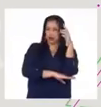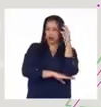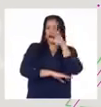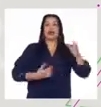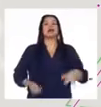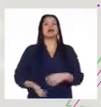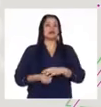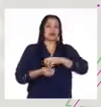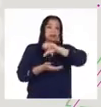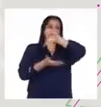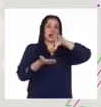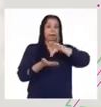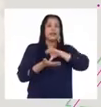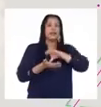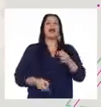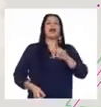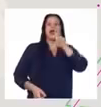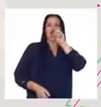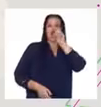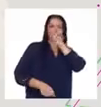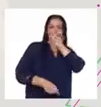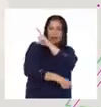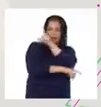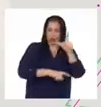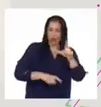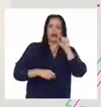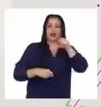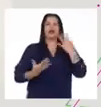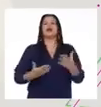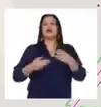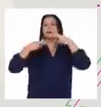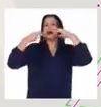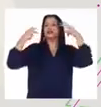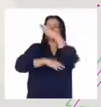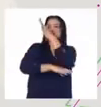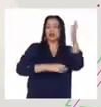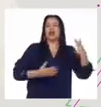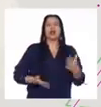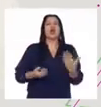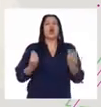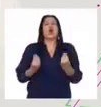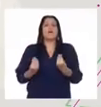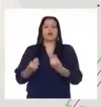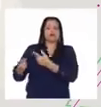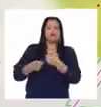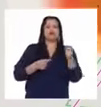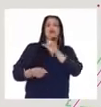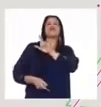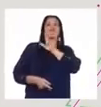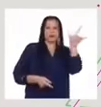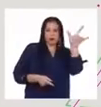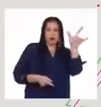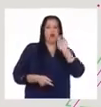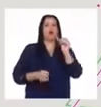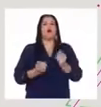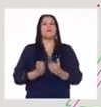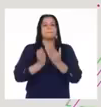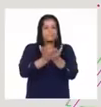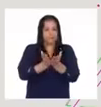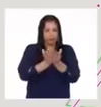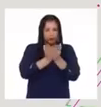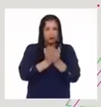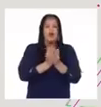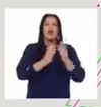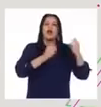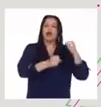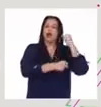de Loreto, en la Amazonía de nuestro país, y se puede llegar allí en avión o en bote. Con el paso de los años,